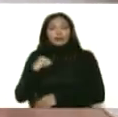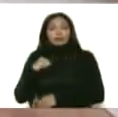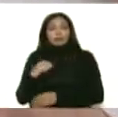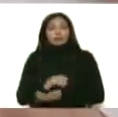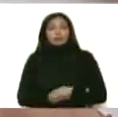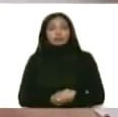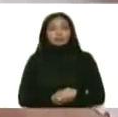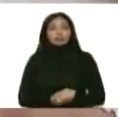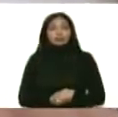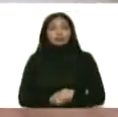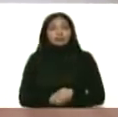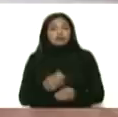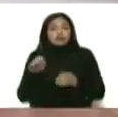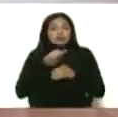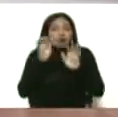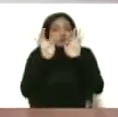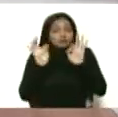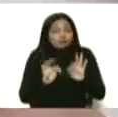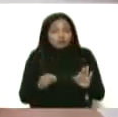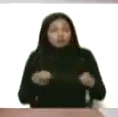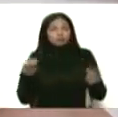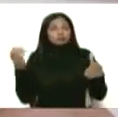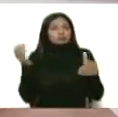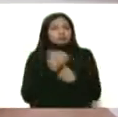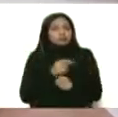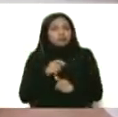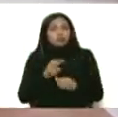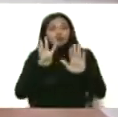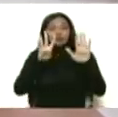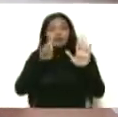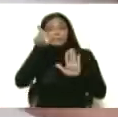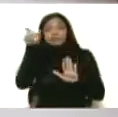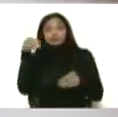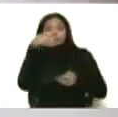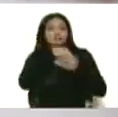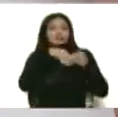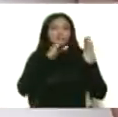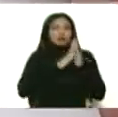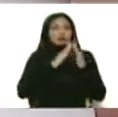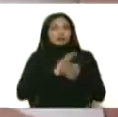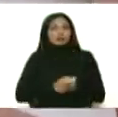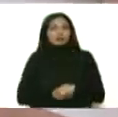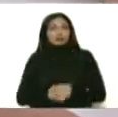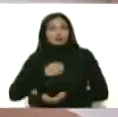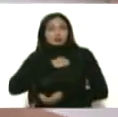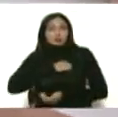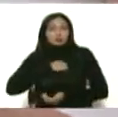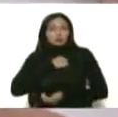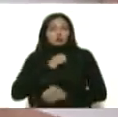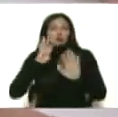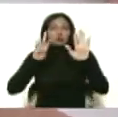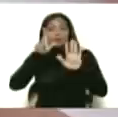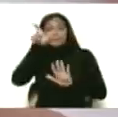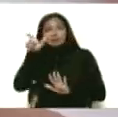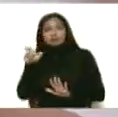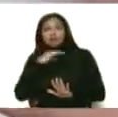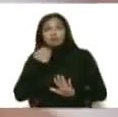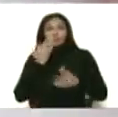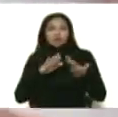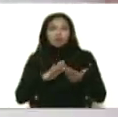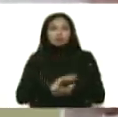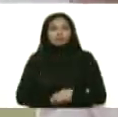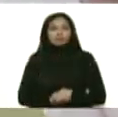Estamos tratando de llevar a cero, y todavía tenemos 9 en aislamiento domiciliario. Lamentablemente tenemos 9